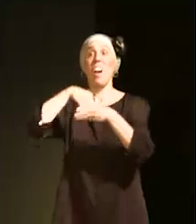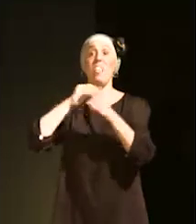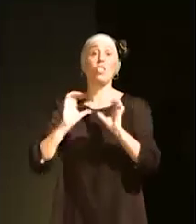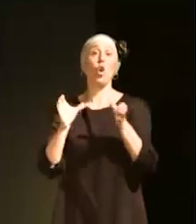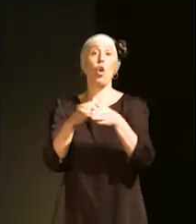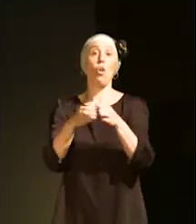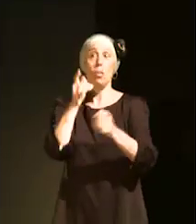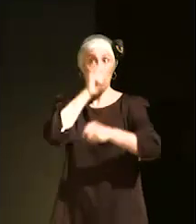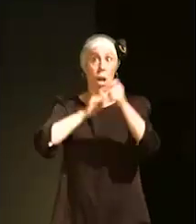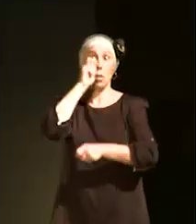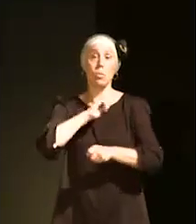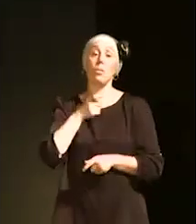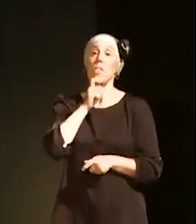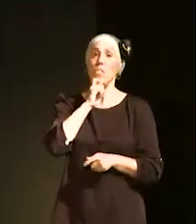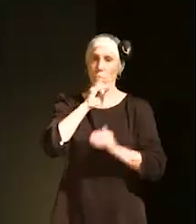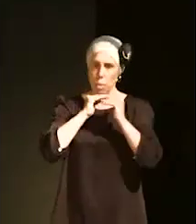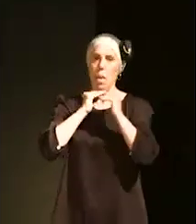difíciles de conseguir